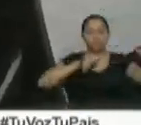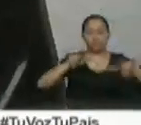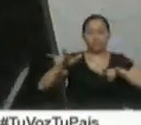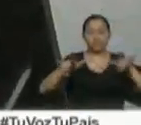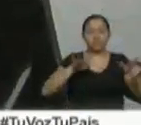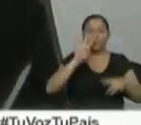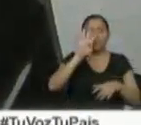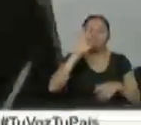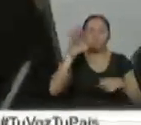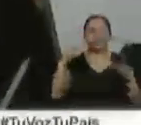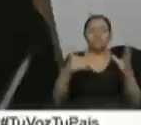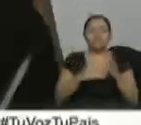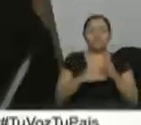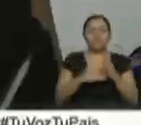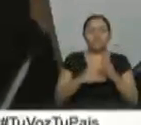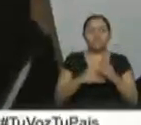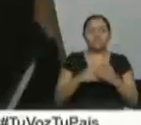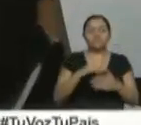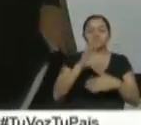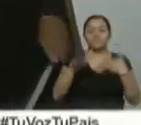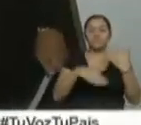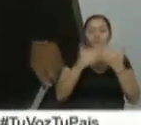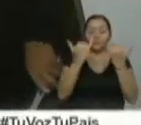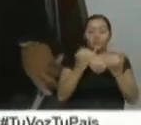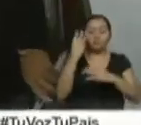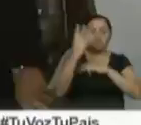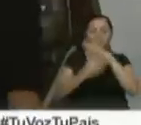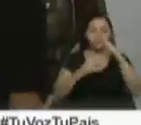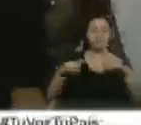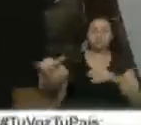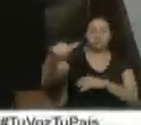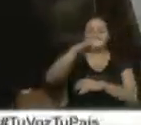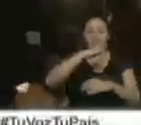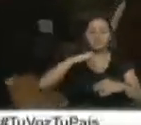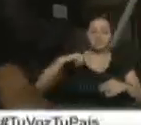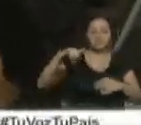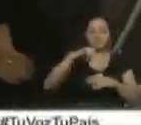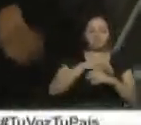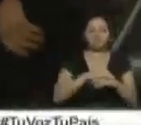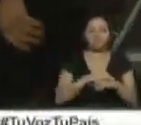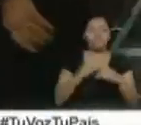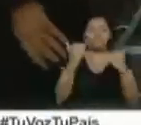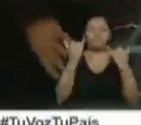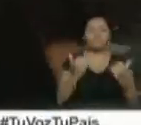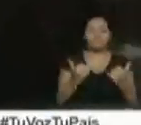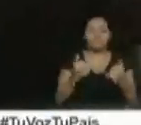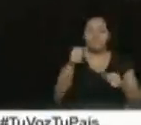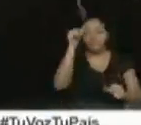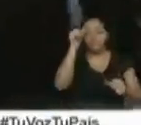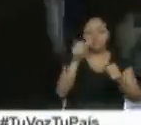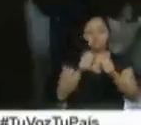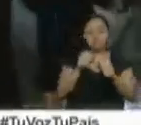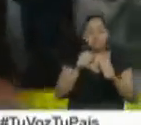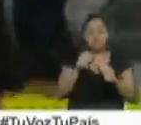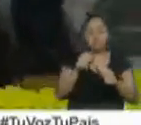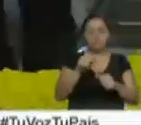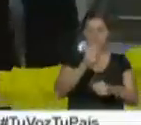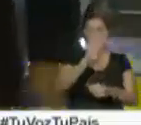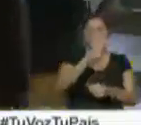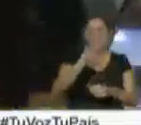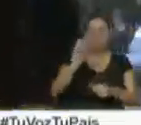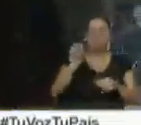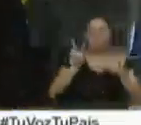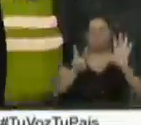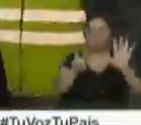19 vueltas al mundo. Trabaja con usted. ¿Cómo hicimos? Queremos darle este recuerdo. Muchas gracias. Son